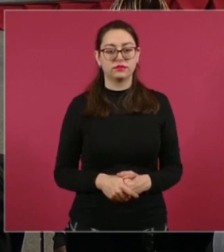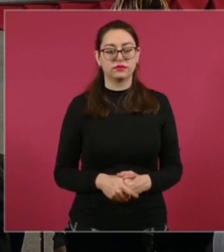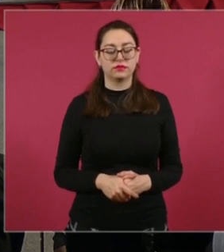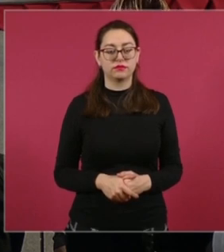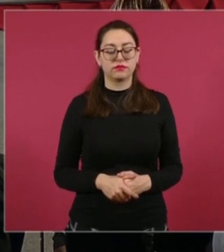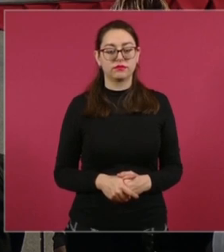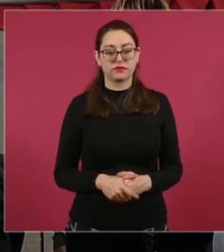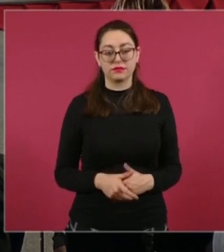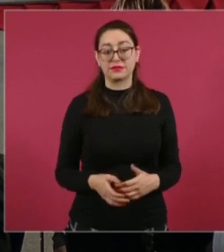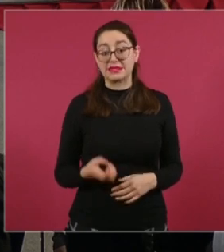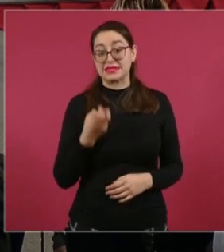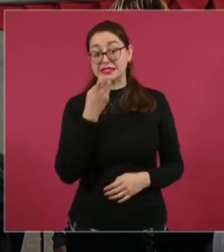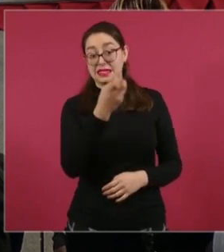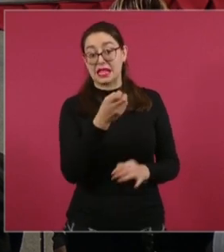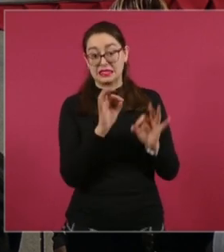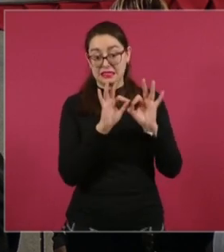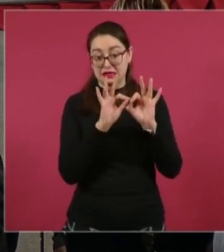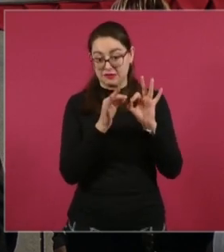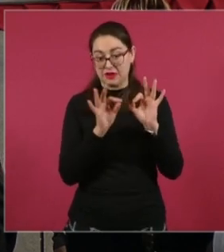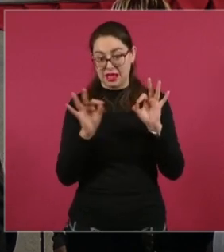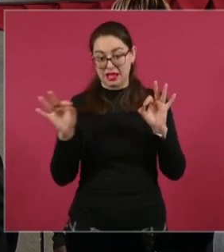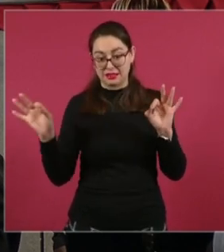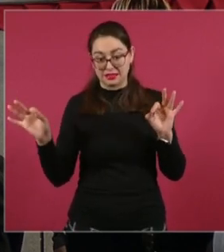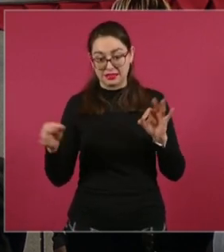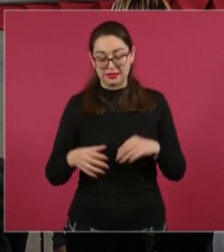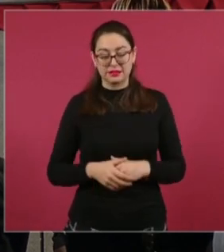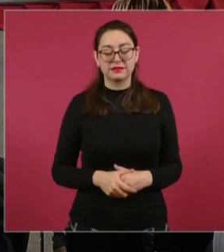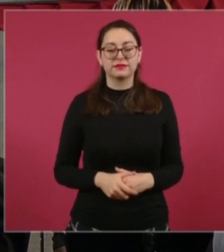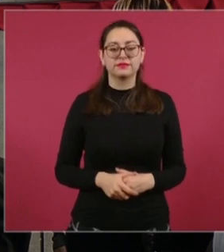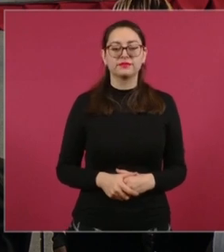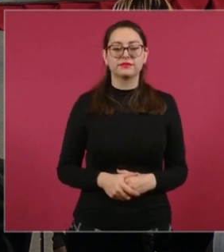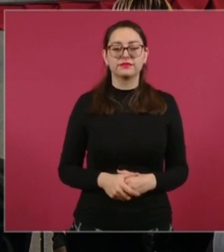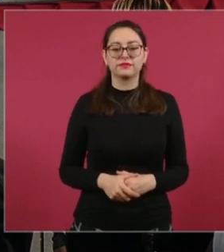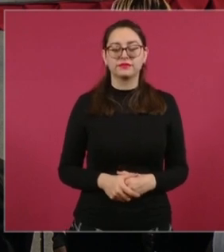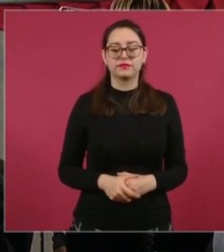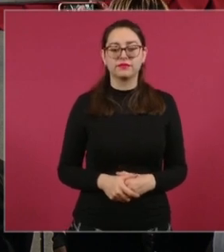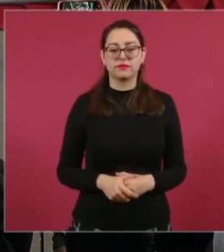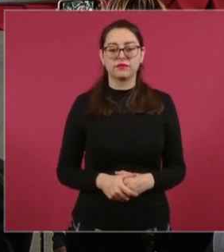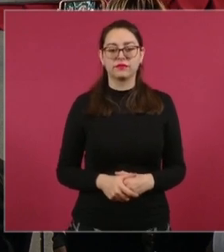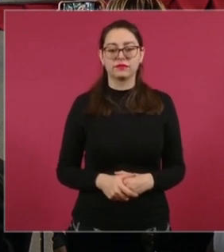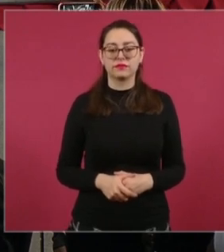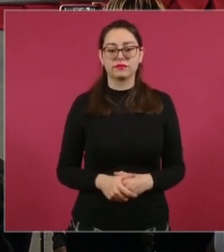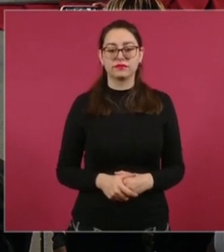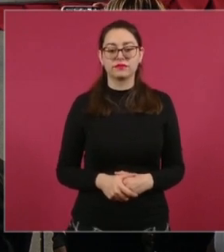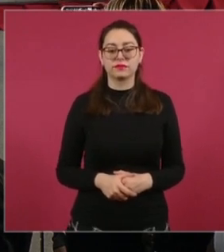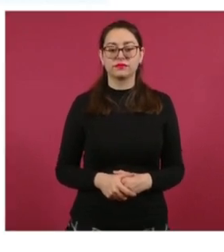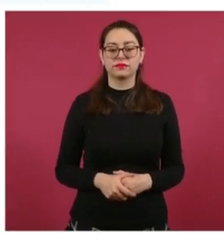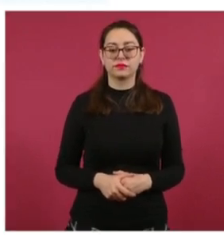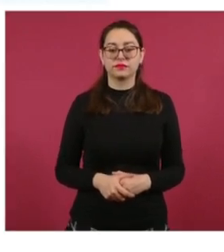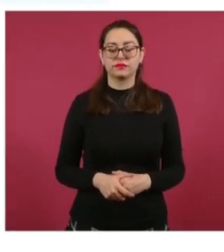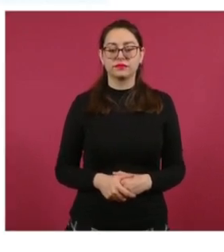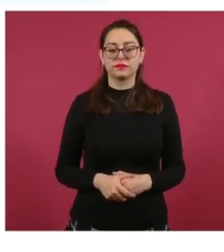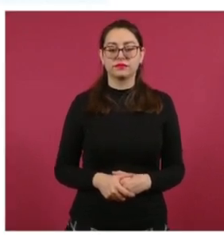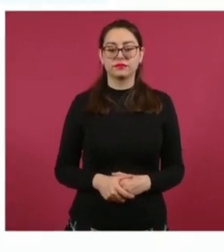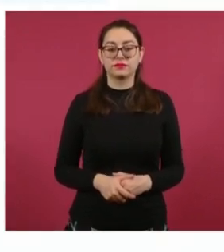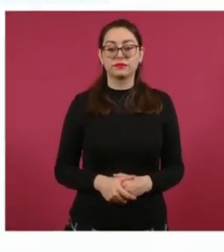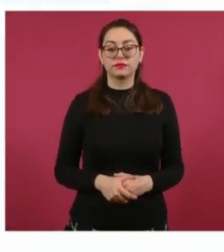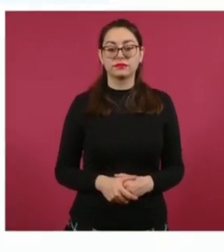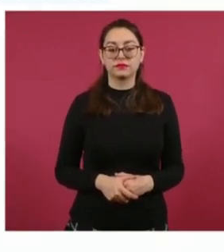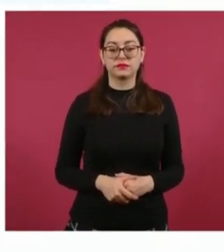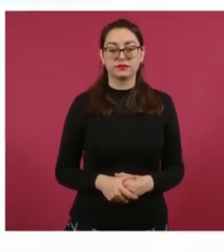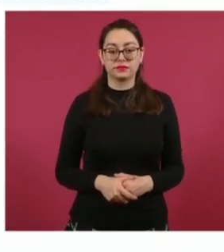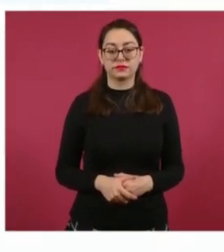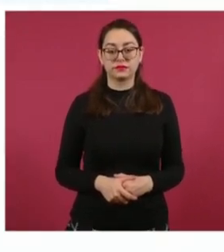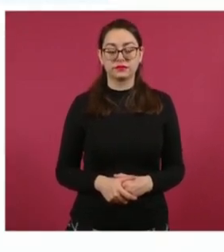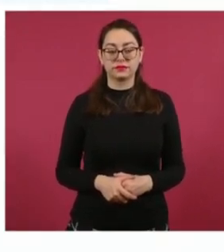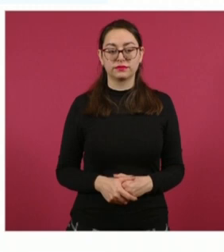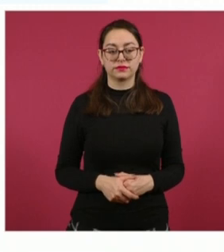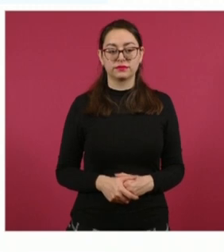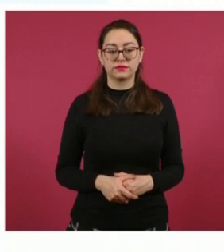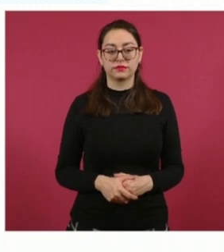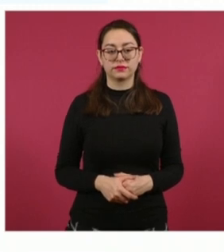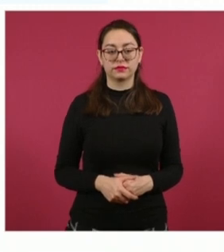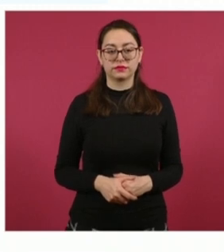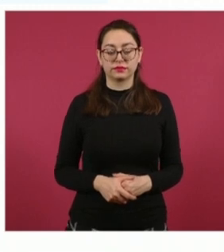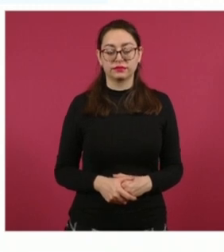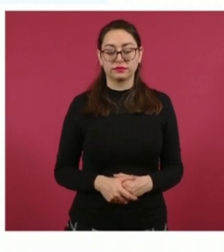si